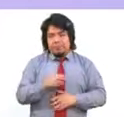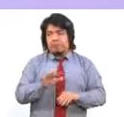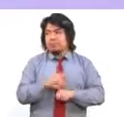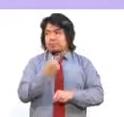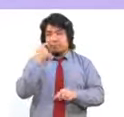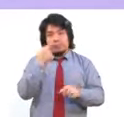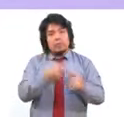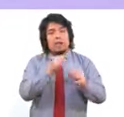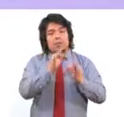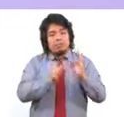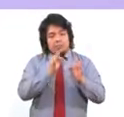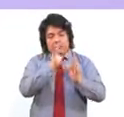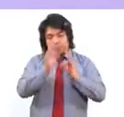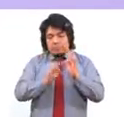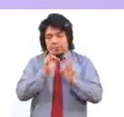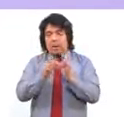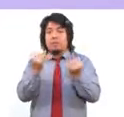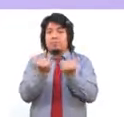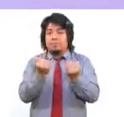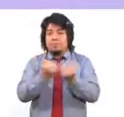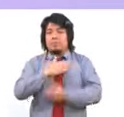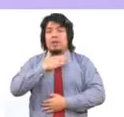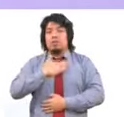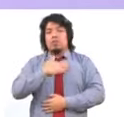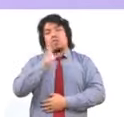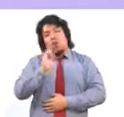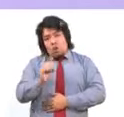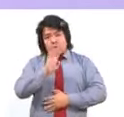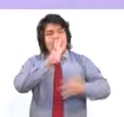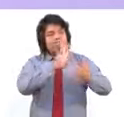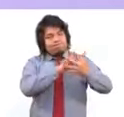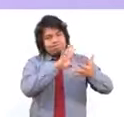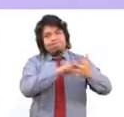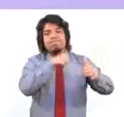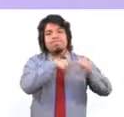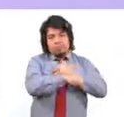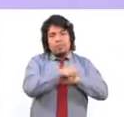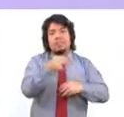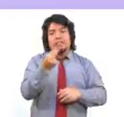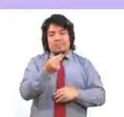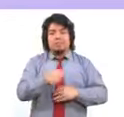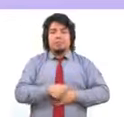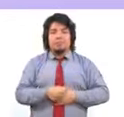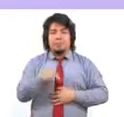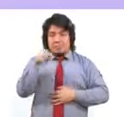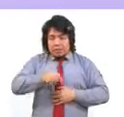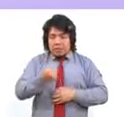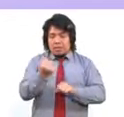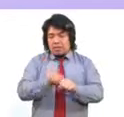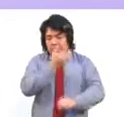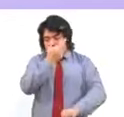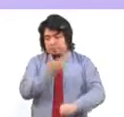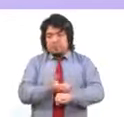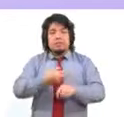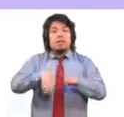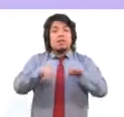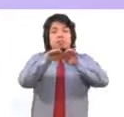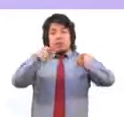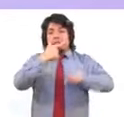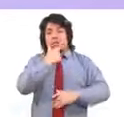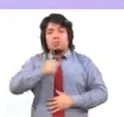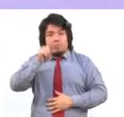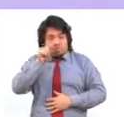casos, también por la vía penal. En la Secretaría de Seguridad Ciudadana, seguimos trabajando para que la perspectiva de género sea